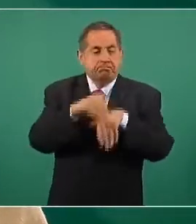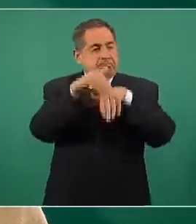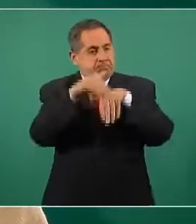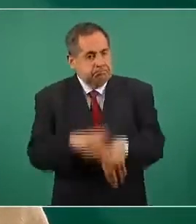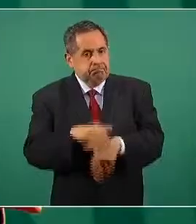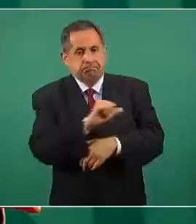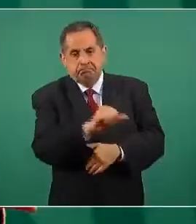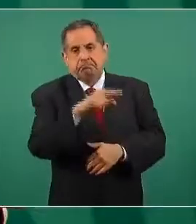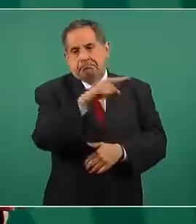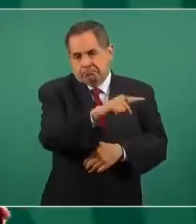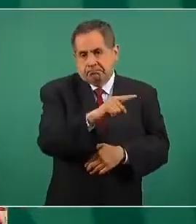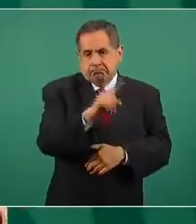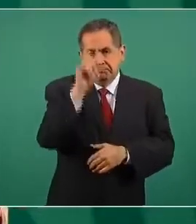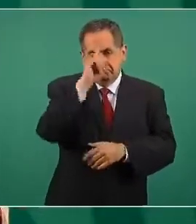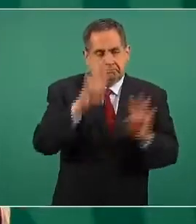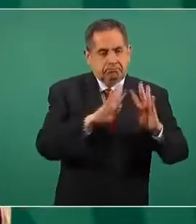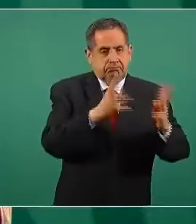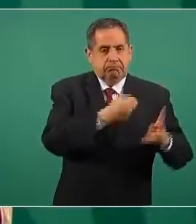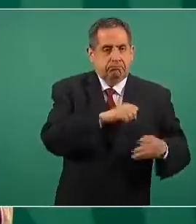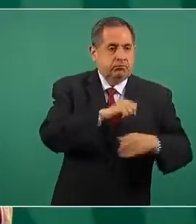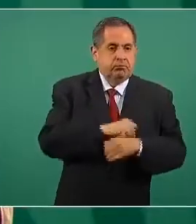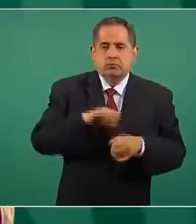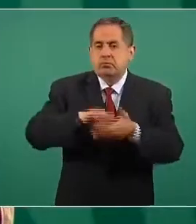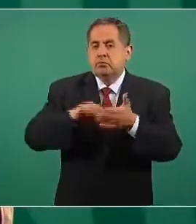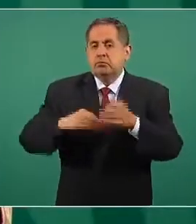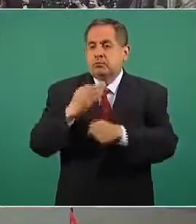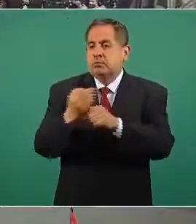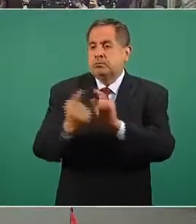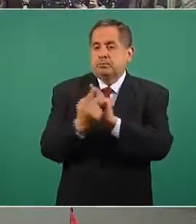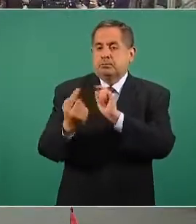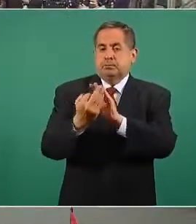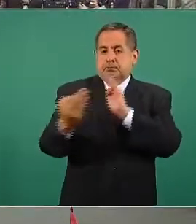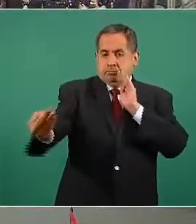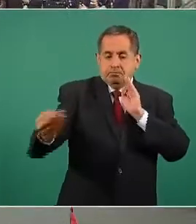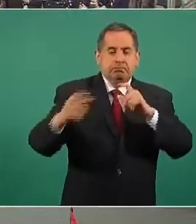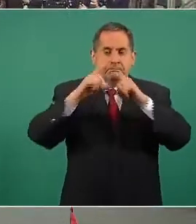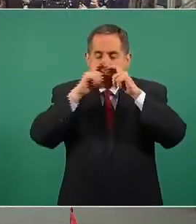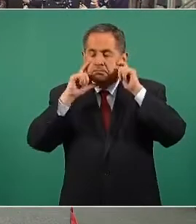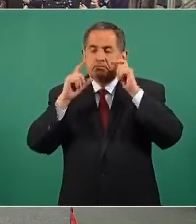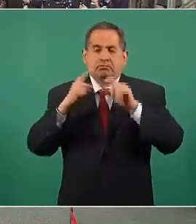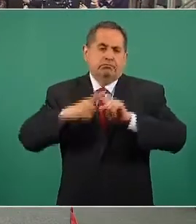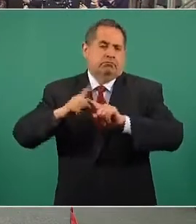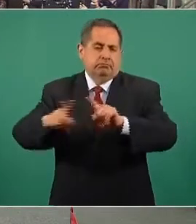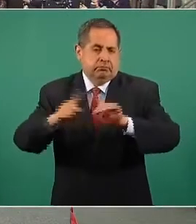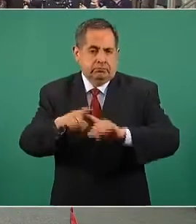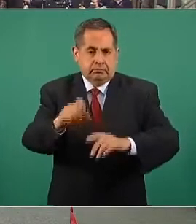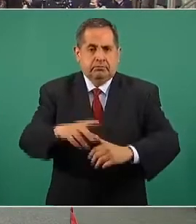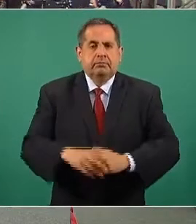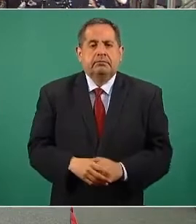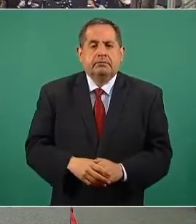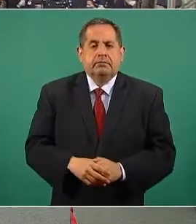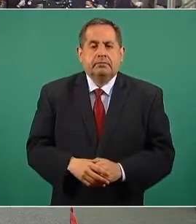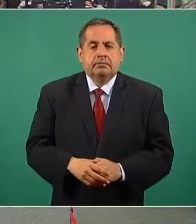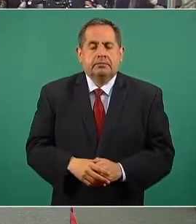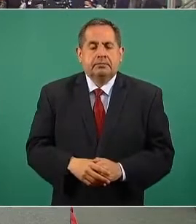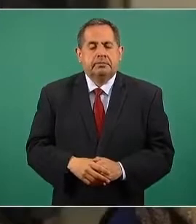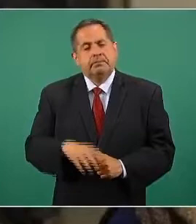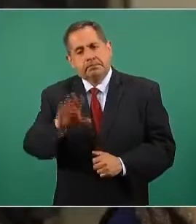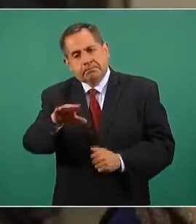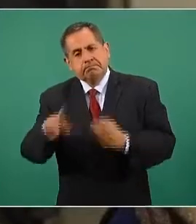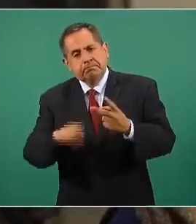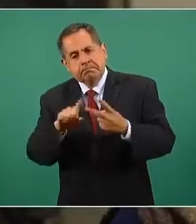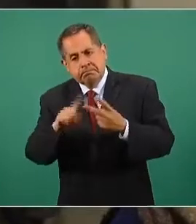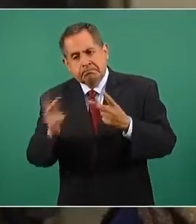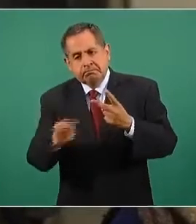los estamos observando? Aquí está la sana distancia, aquí están tus cubrebocas, en fin. Secretaria, una segunda pregunta.